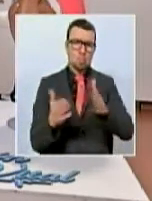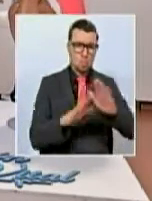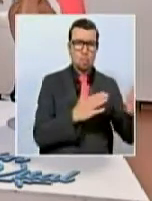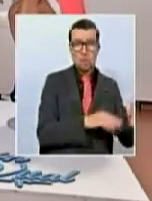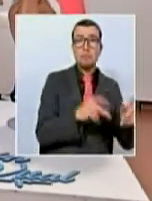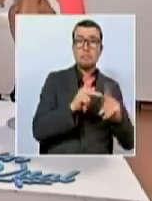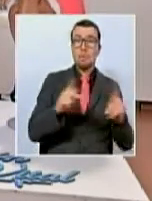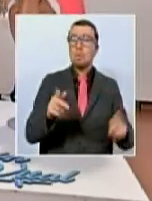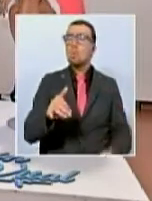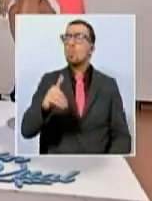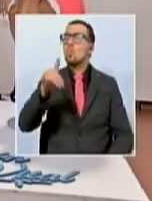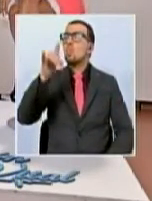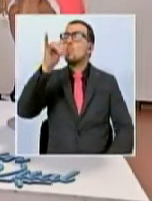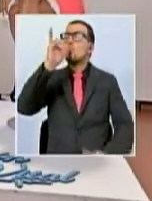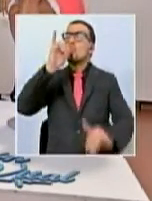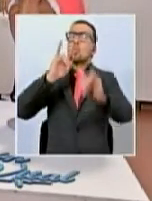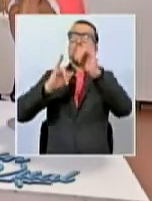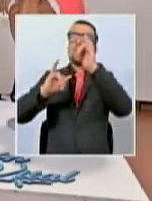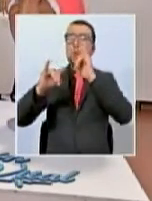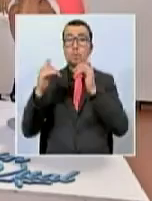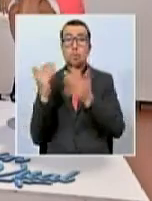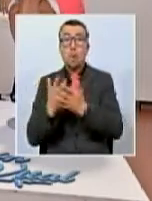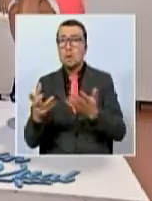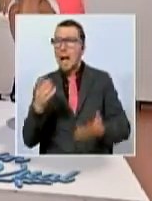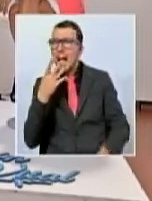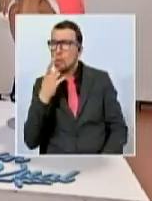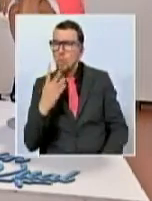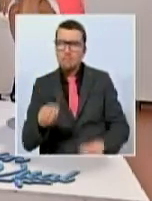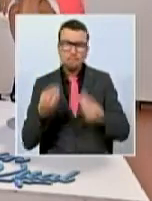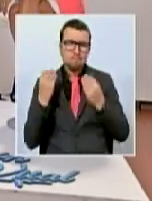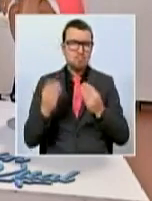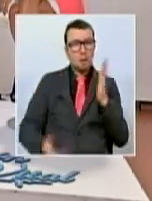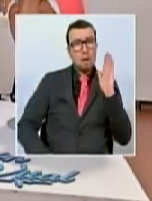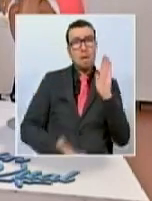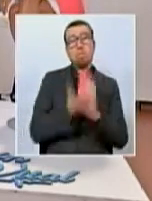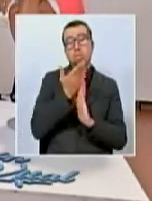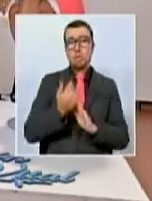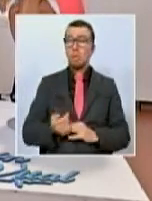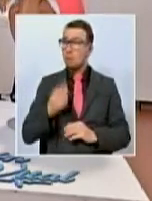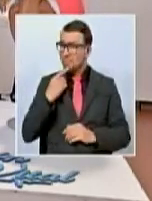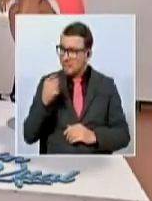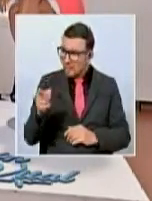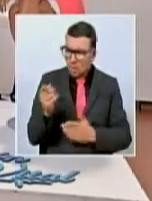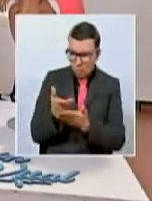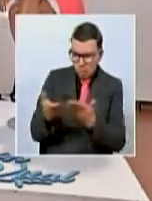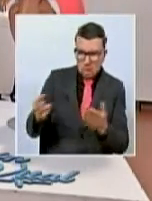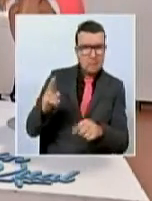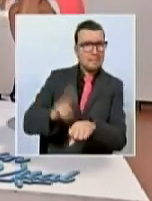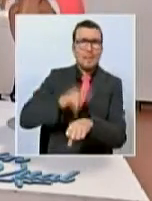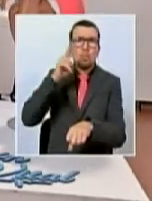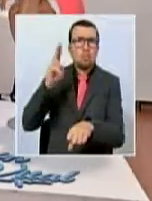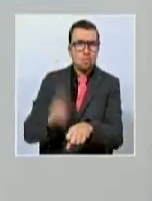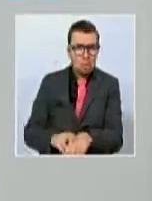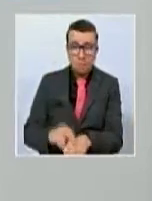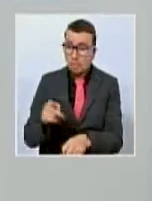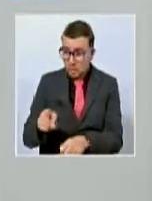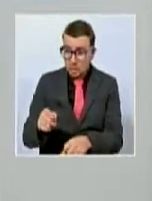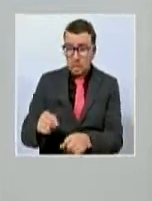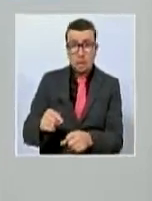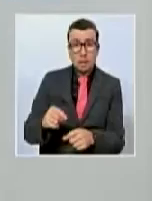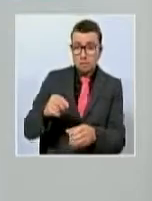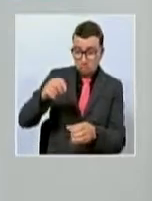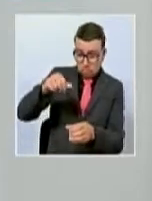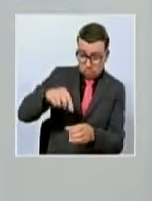bebidas azucaradas. Entonces, estas bebidas que entre comillas se dicen naturales, realmente yo creo que hay que ponerles mucho cuidado